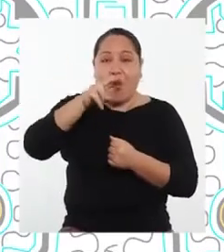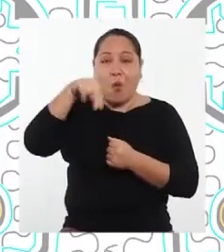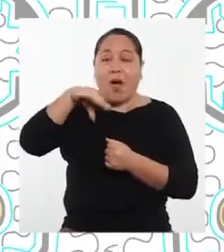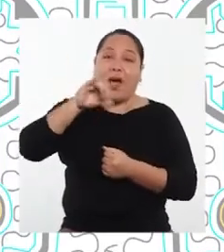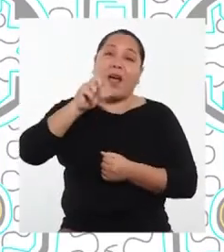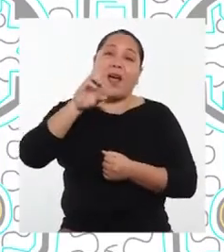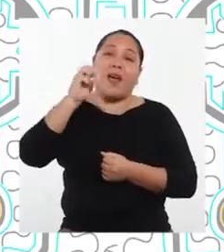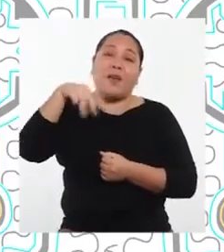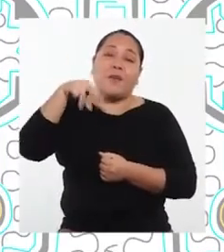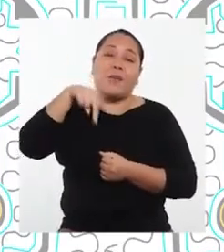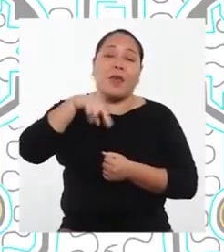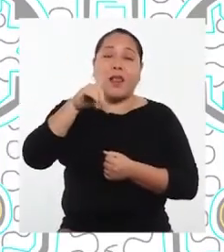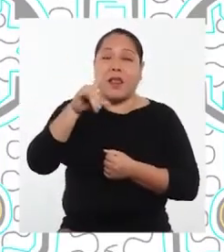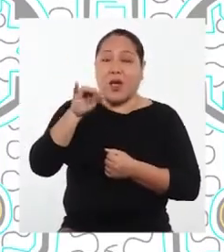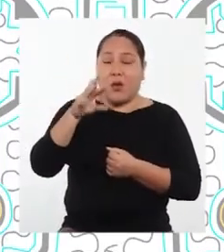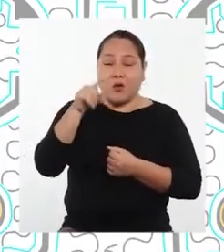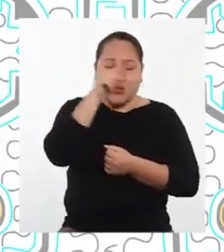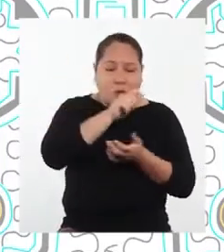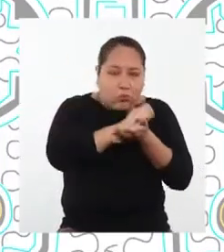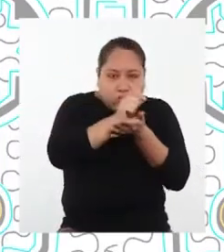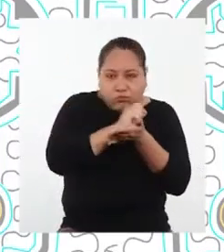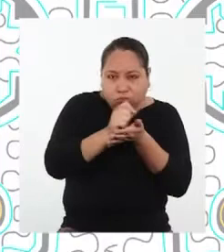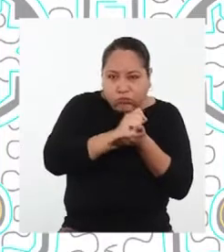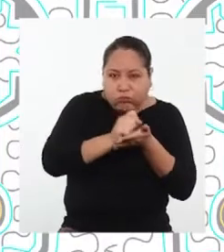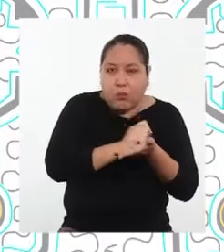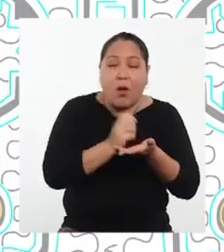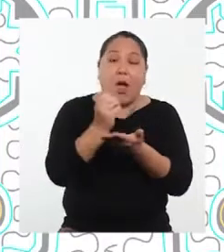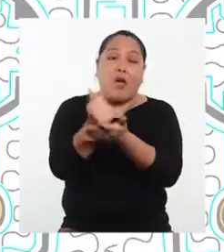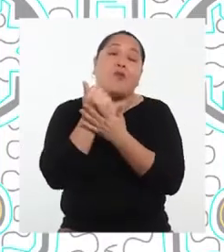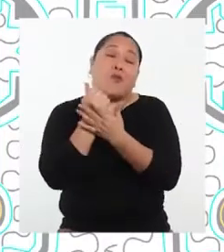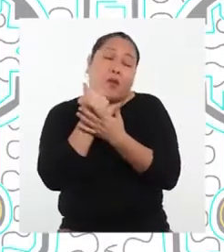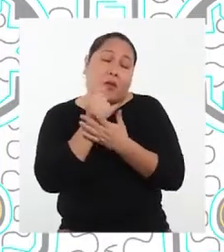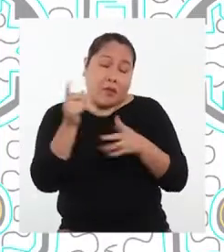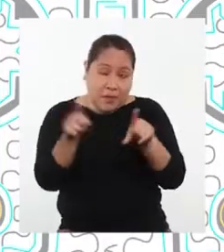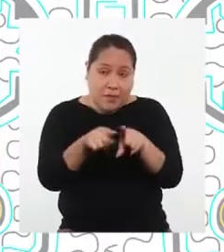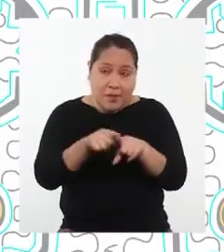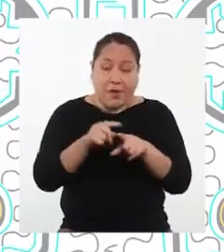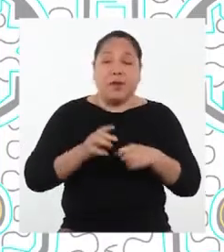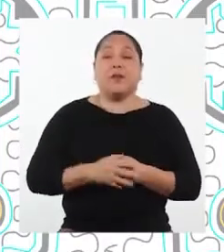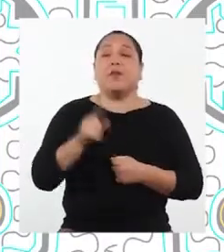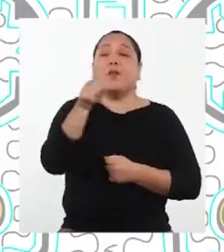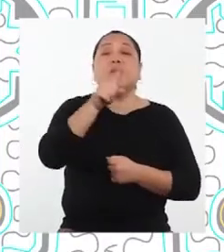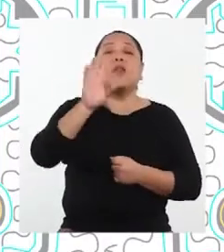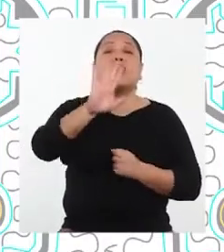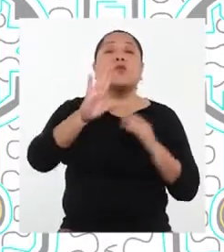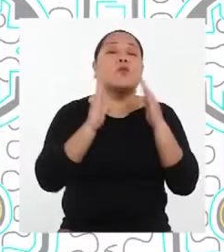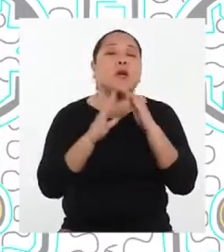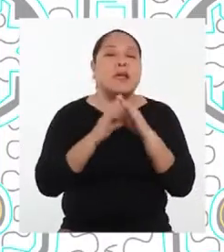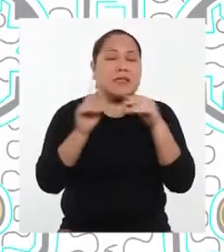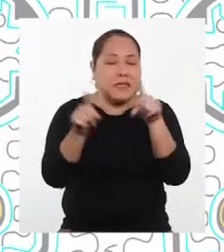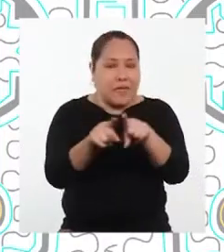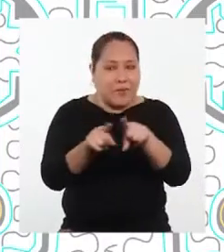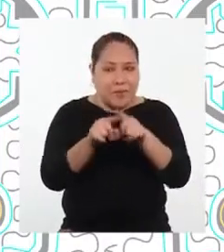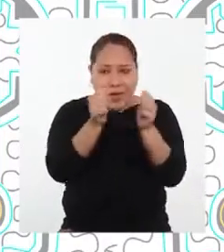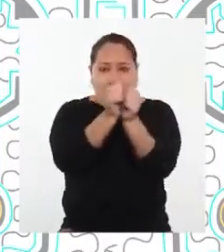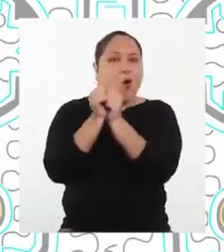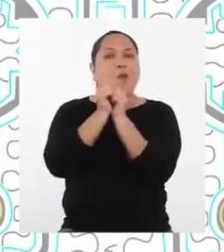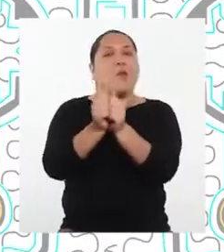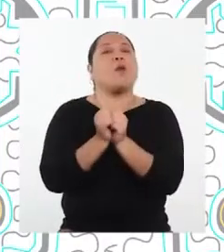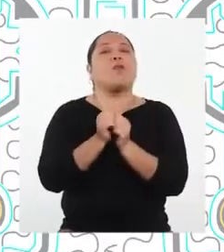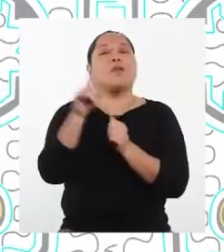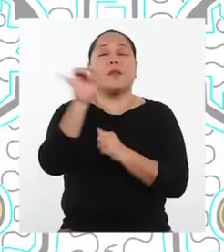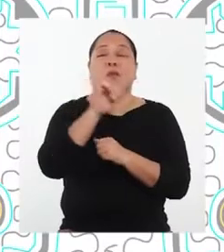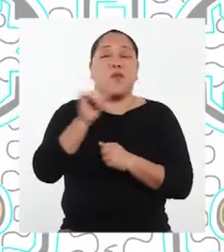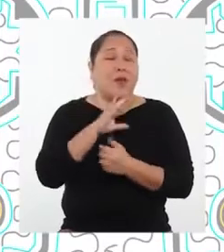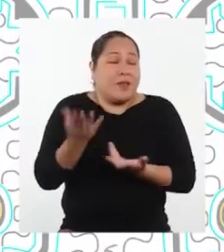hoy. Juan, Carmen y Laura, ustedes pueden sacar sus apuntes para poder ayudarse un poco. Y ustedes en sus casas también